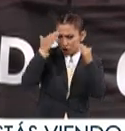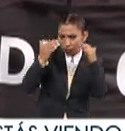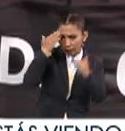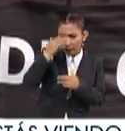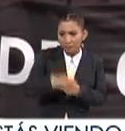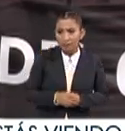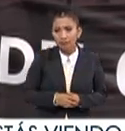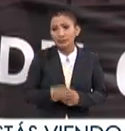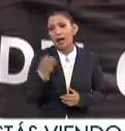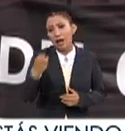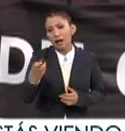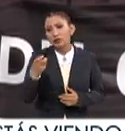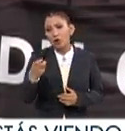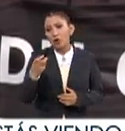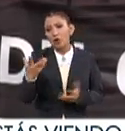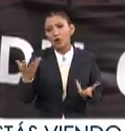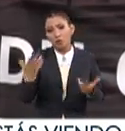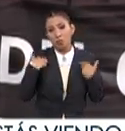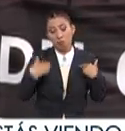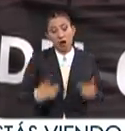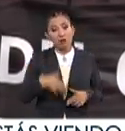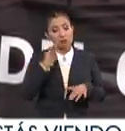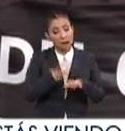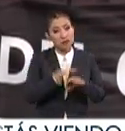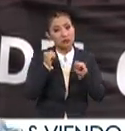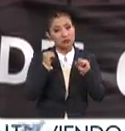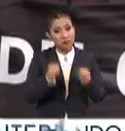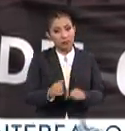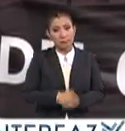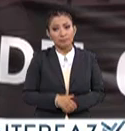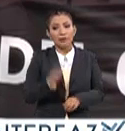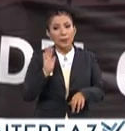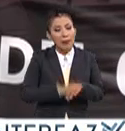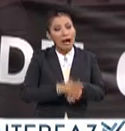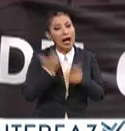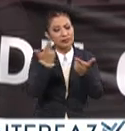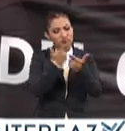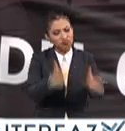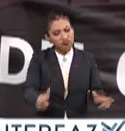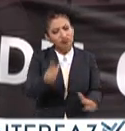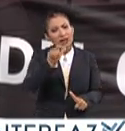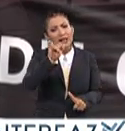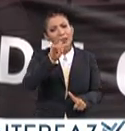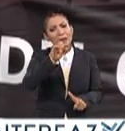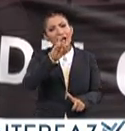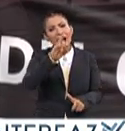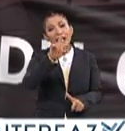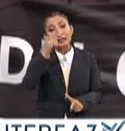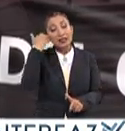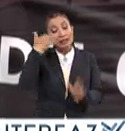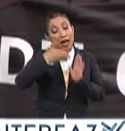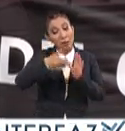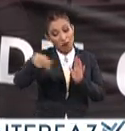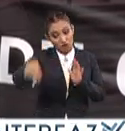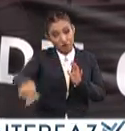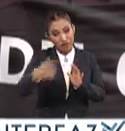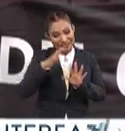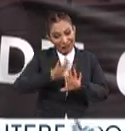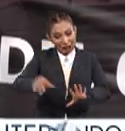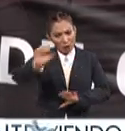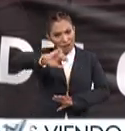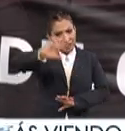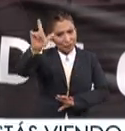conocimiento. Y eso los va a hacer seres humanos más seguros, más liberales, y tal vez con el tiempo, como ellos van a